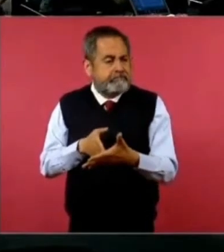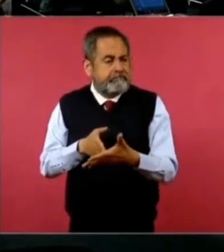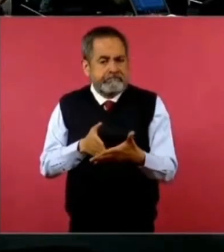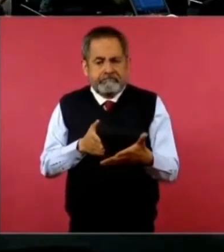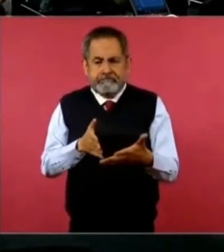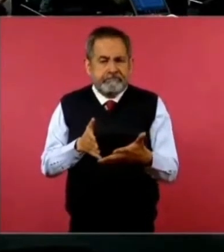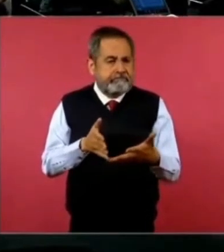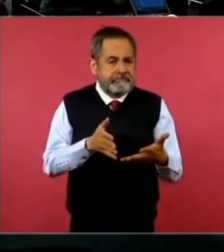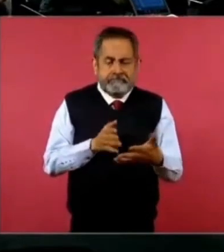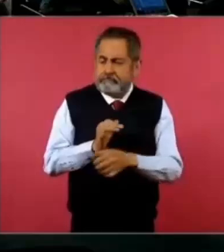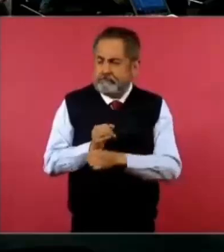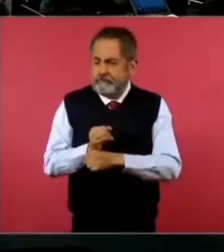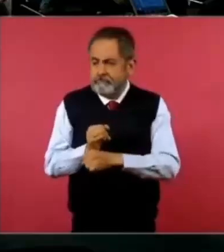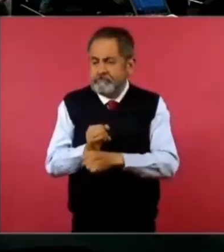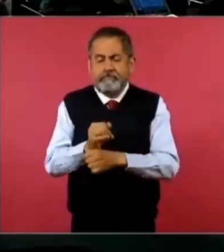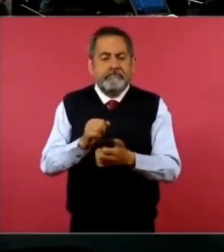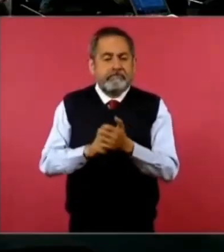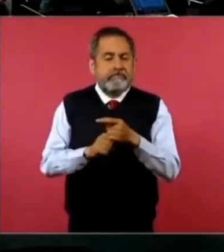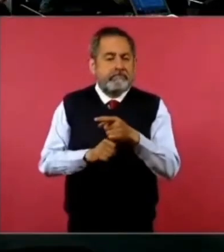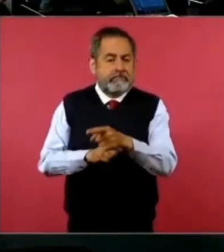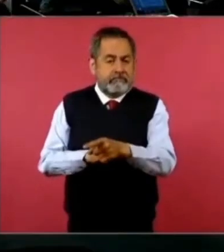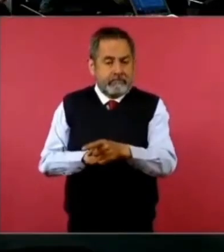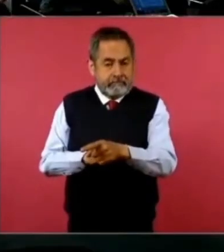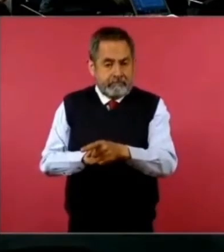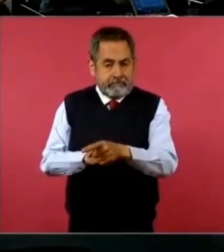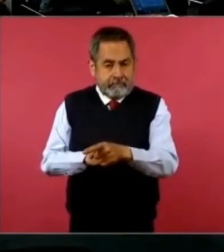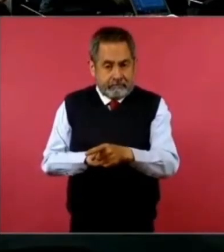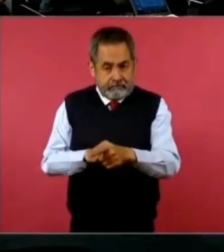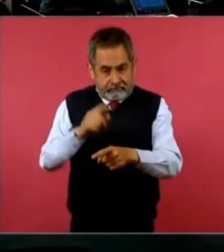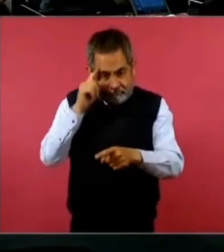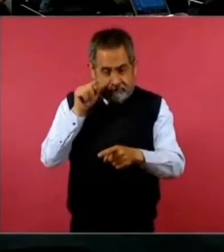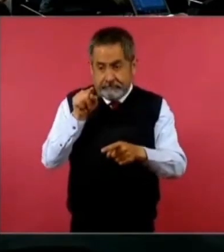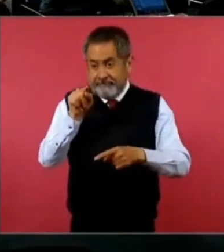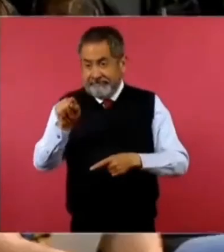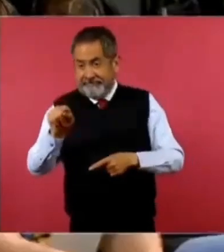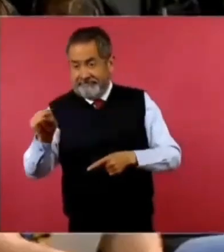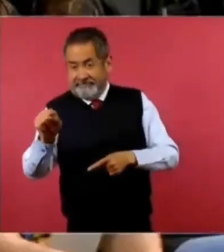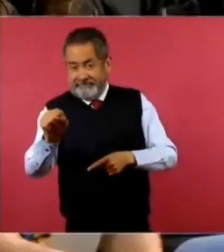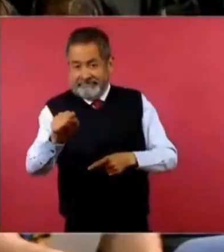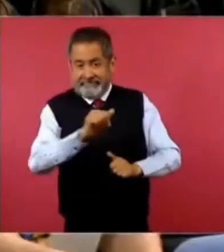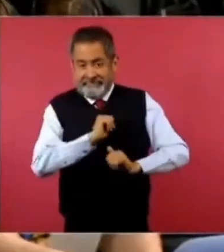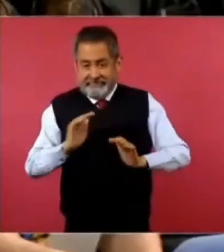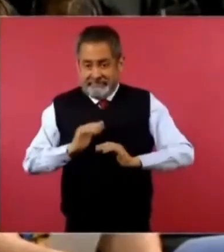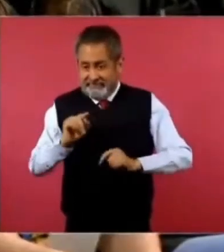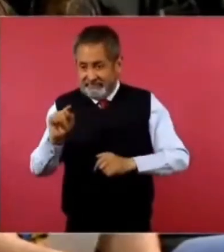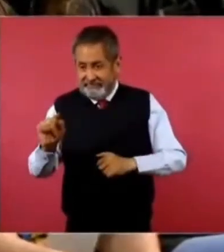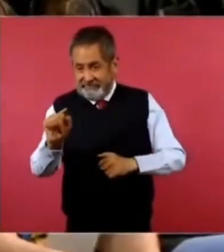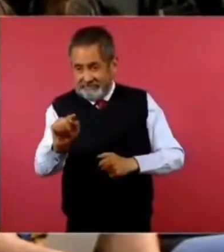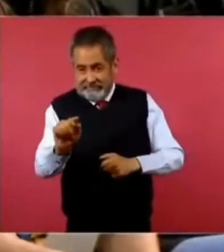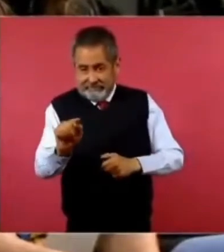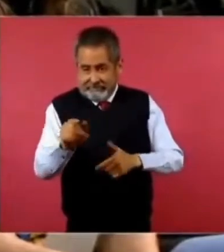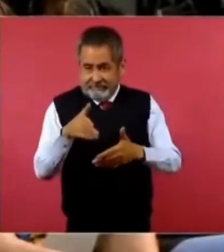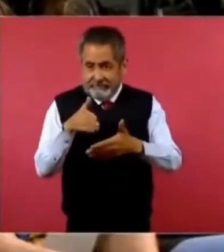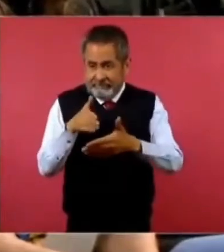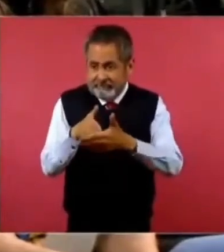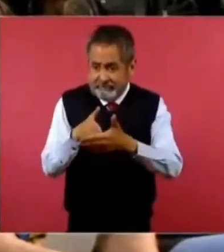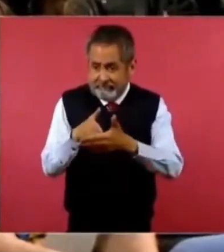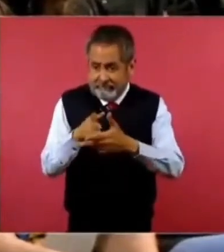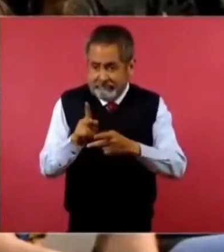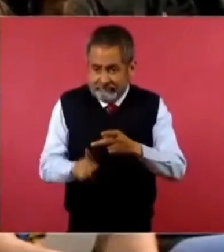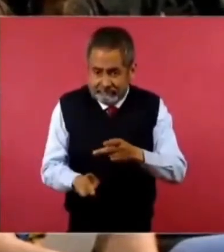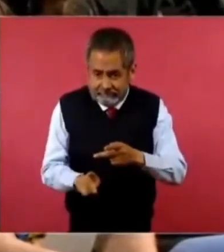las indagatorias aún más con efectivos del ejército mexicano, la investigación